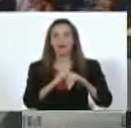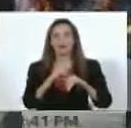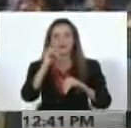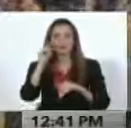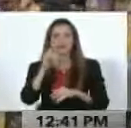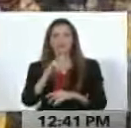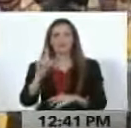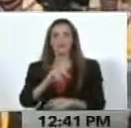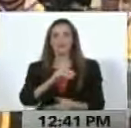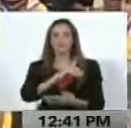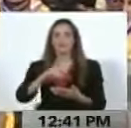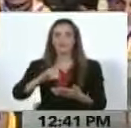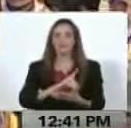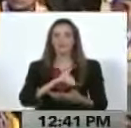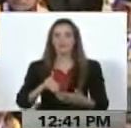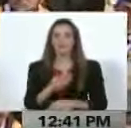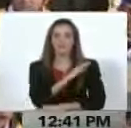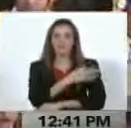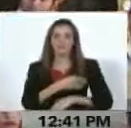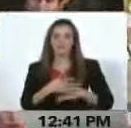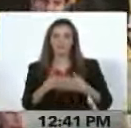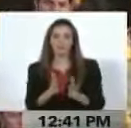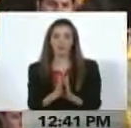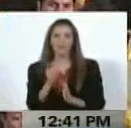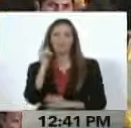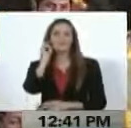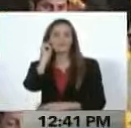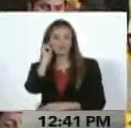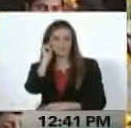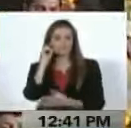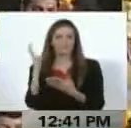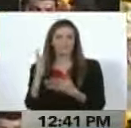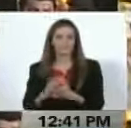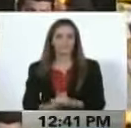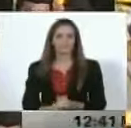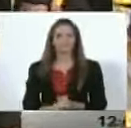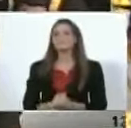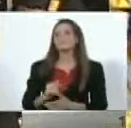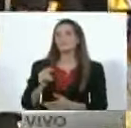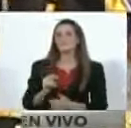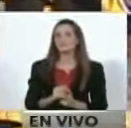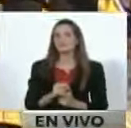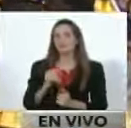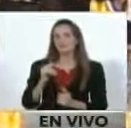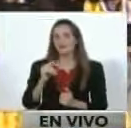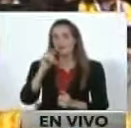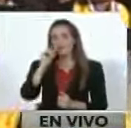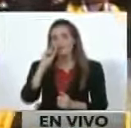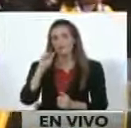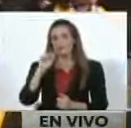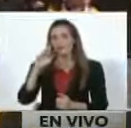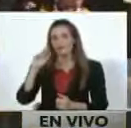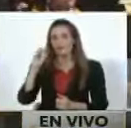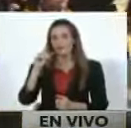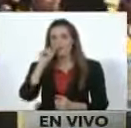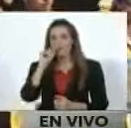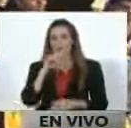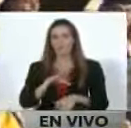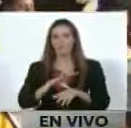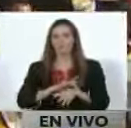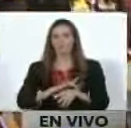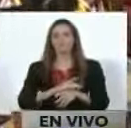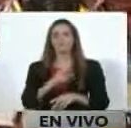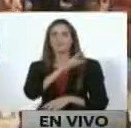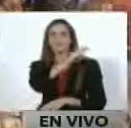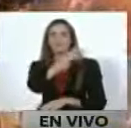Discriminación del Ministerio del Poder Popular para la Mujer. Ciudadano Ali Barrios, médico venezolano y director de